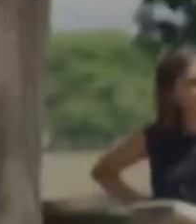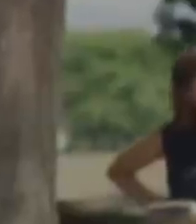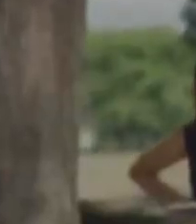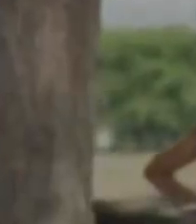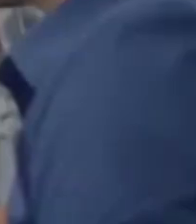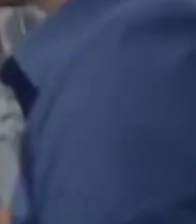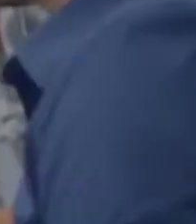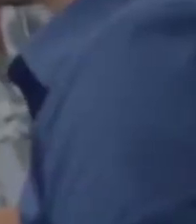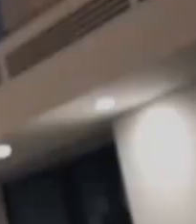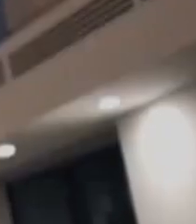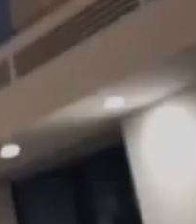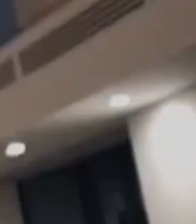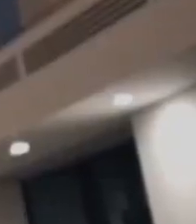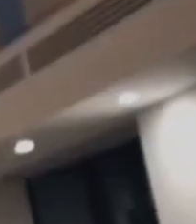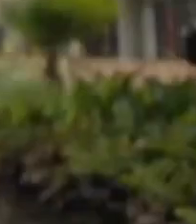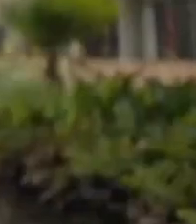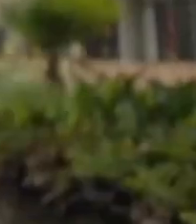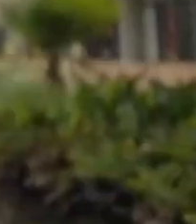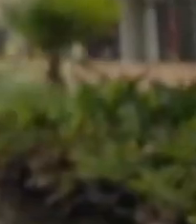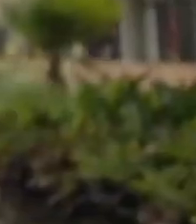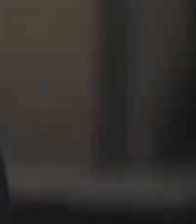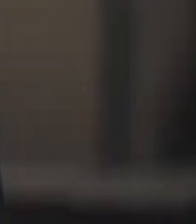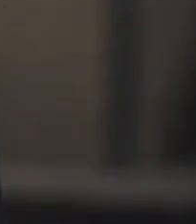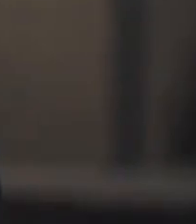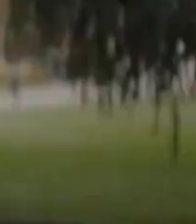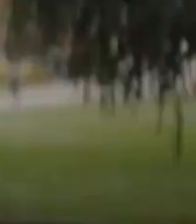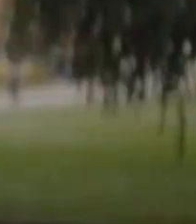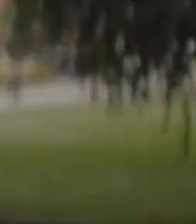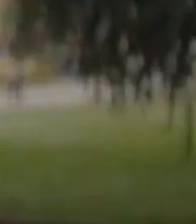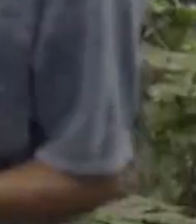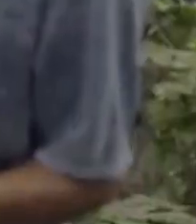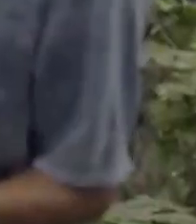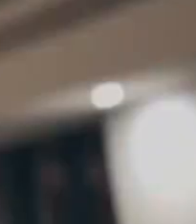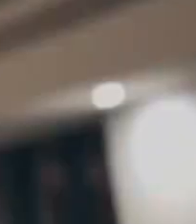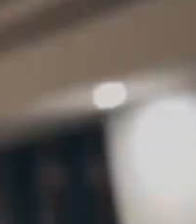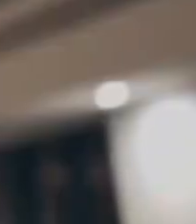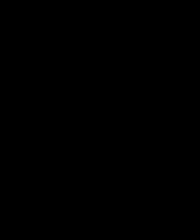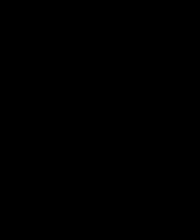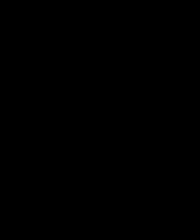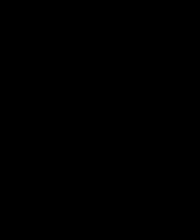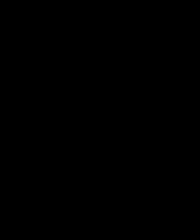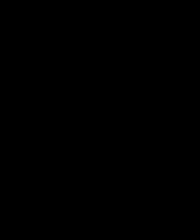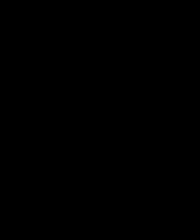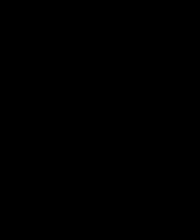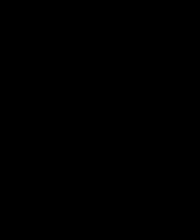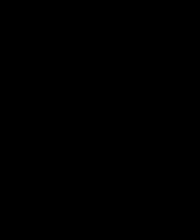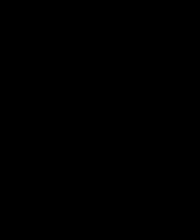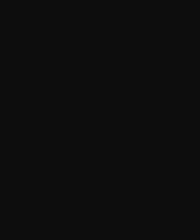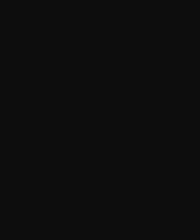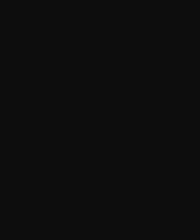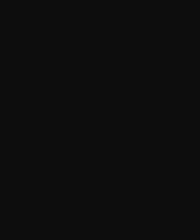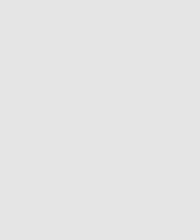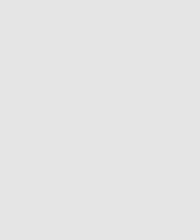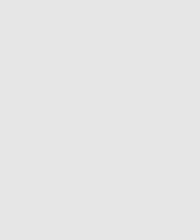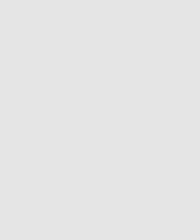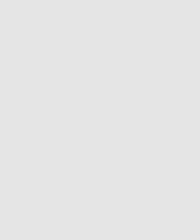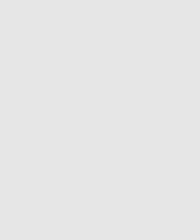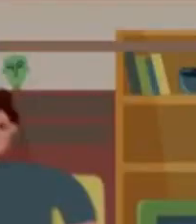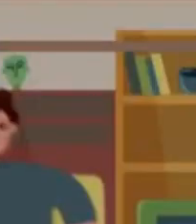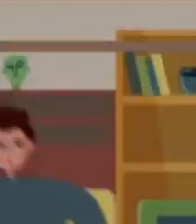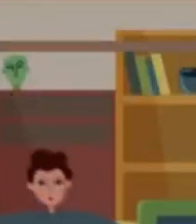Somos personas enamoradas de lo que hacemos. Somos como tú. Somos